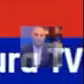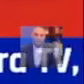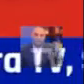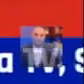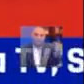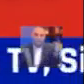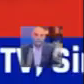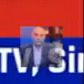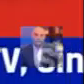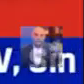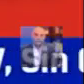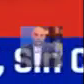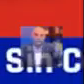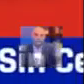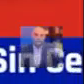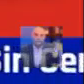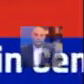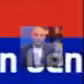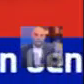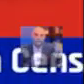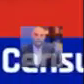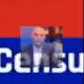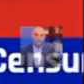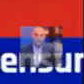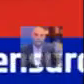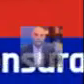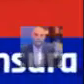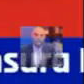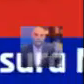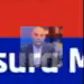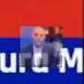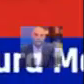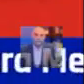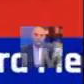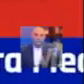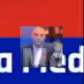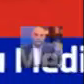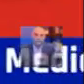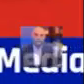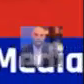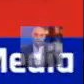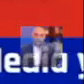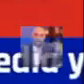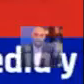nos acompañará Hans Salazar. Hans Salazar, quien